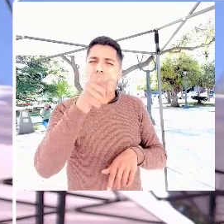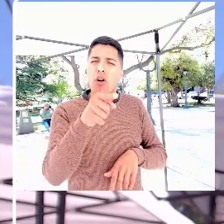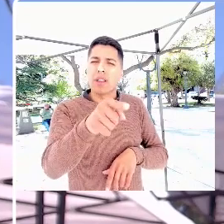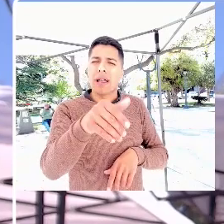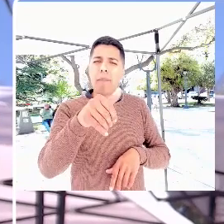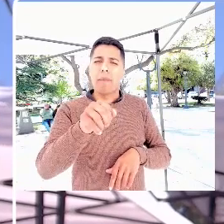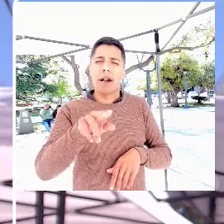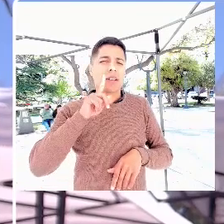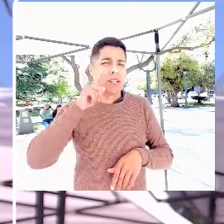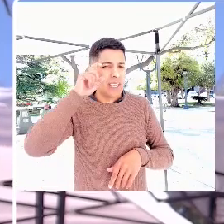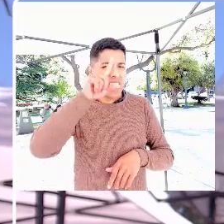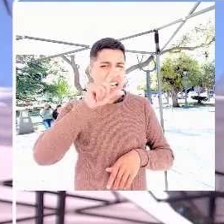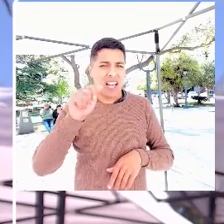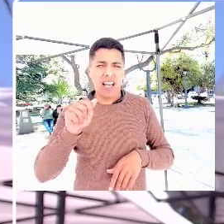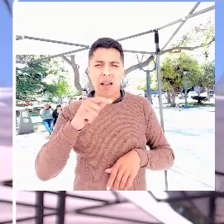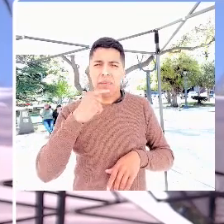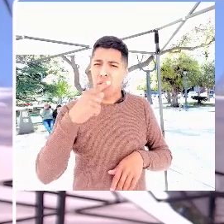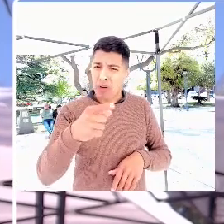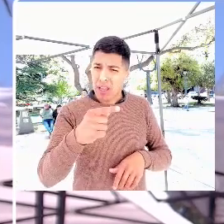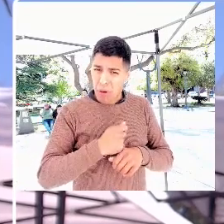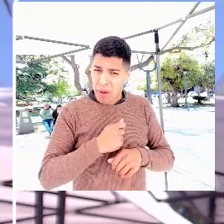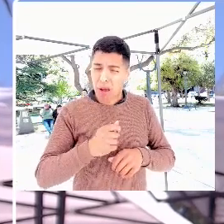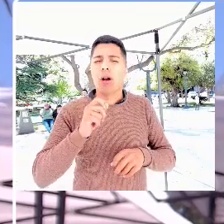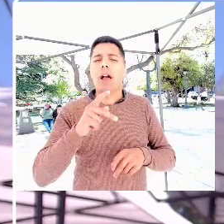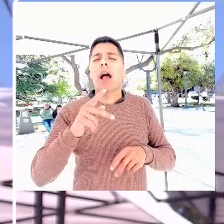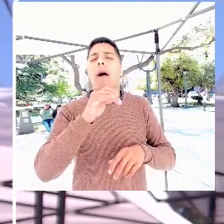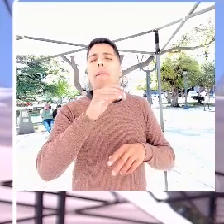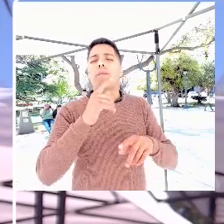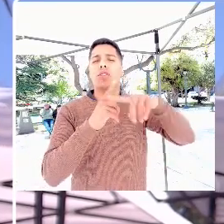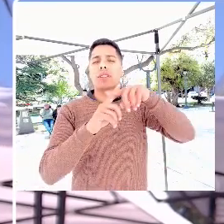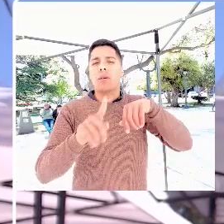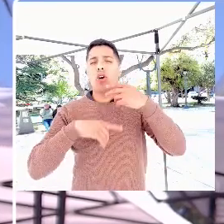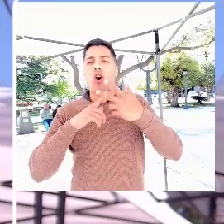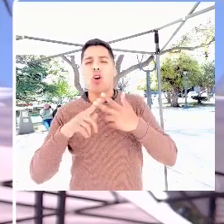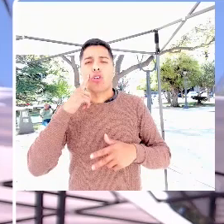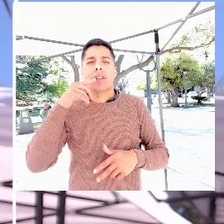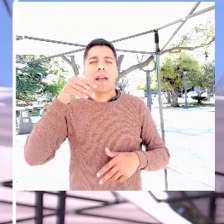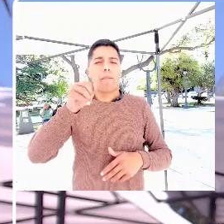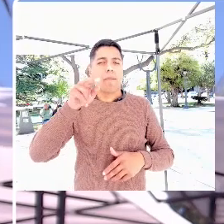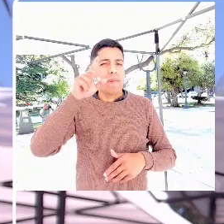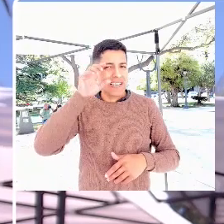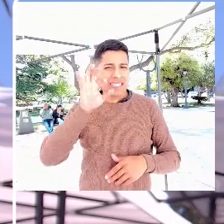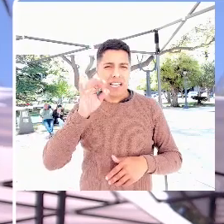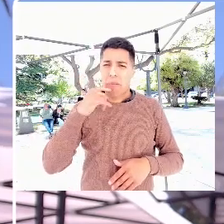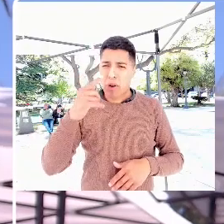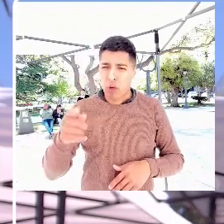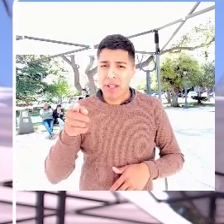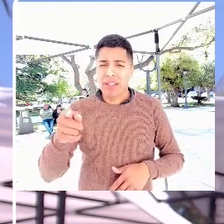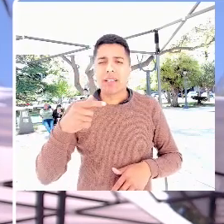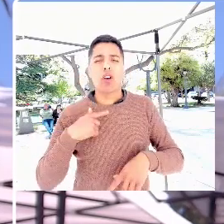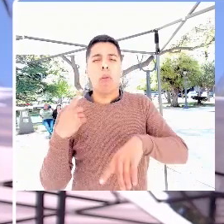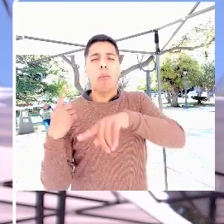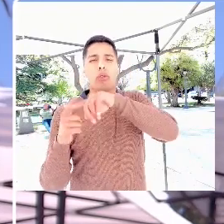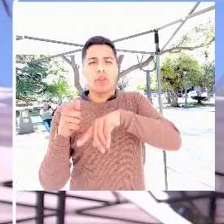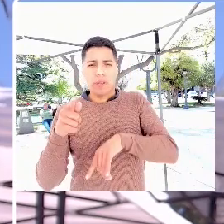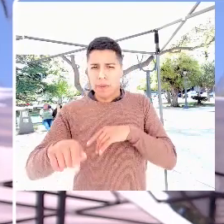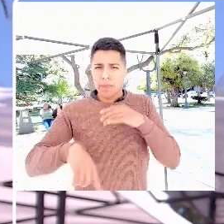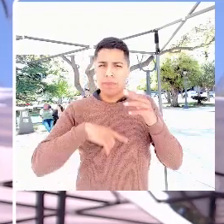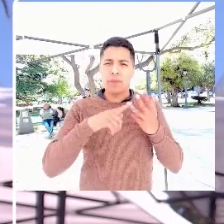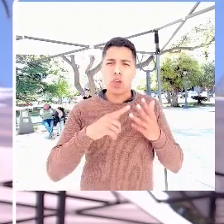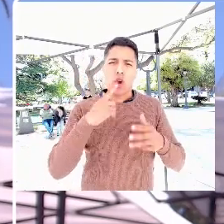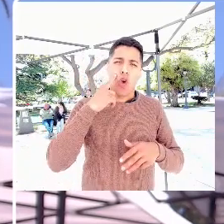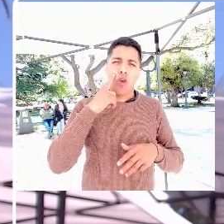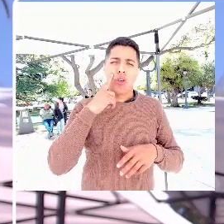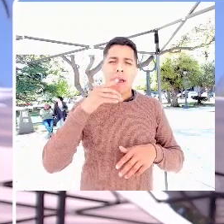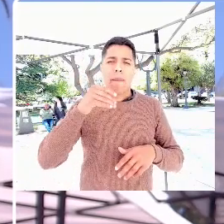Concejala Marianela Araya. Afirmativo. Concejal Marcelo Corti. Por la afirmativa.